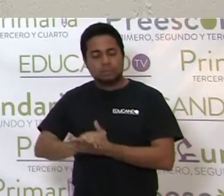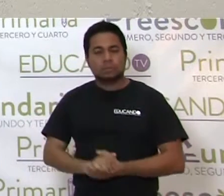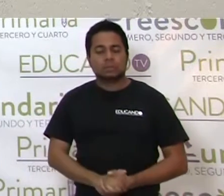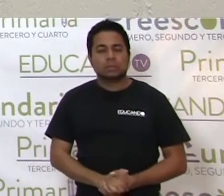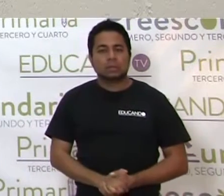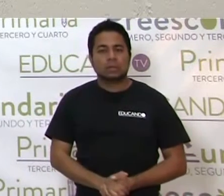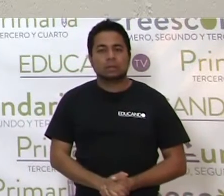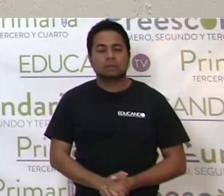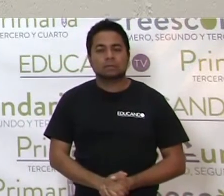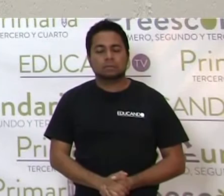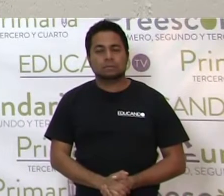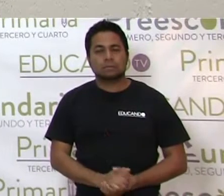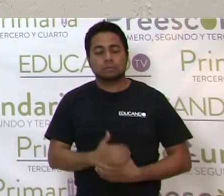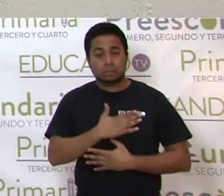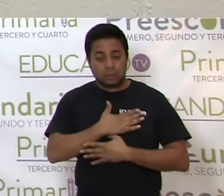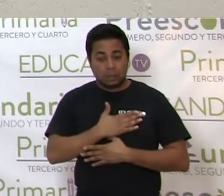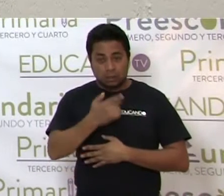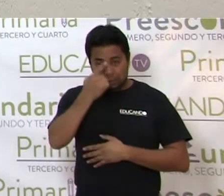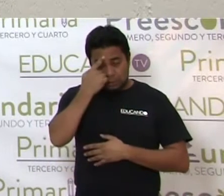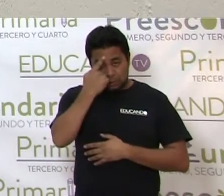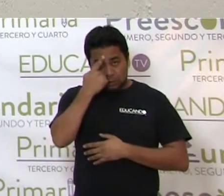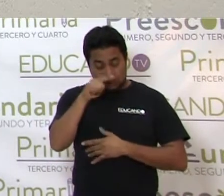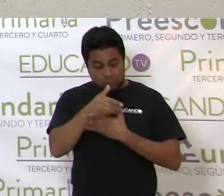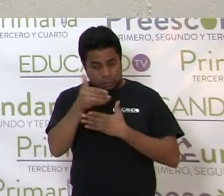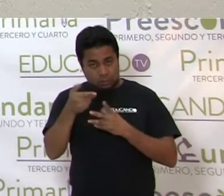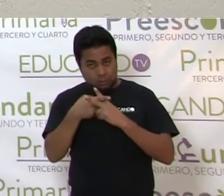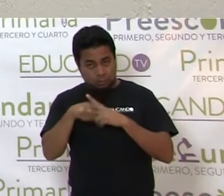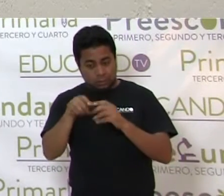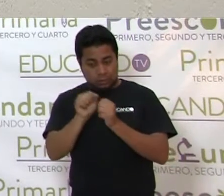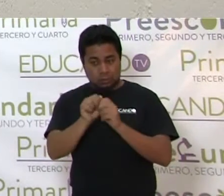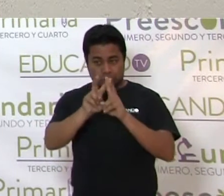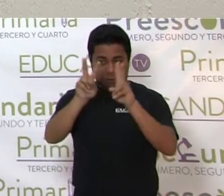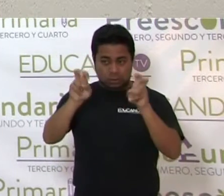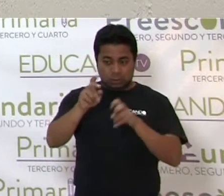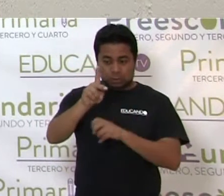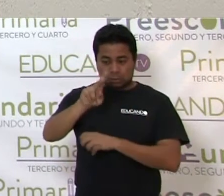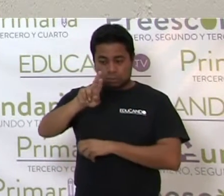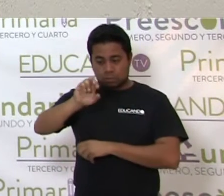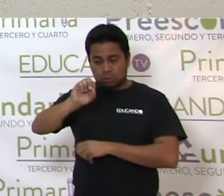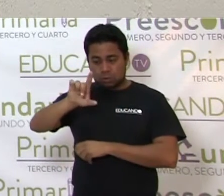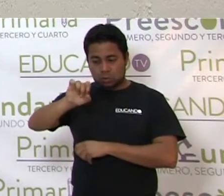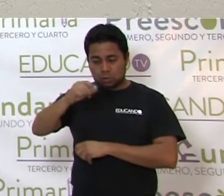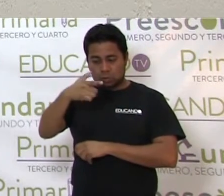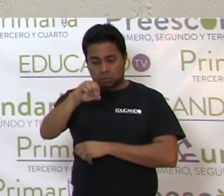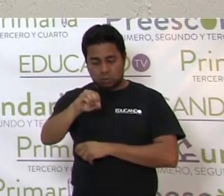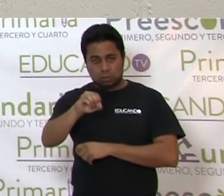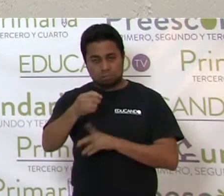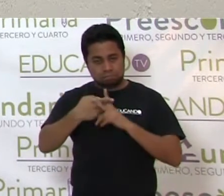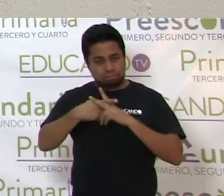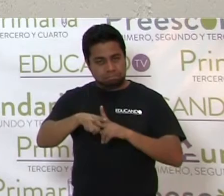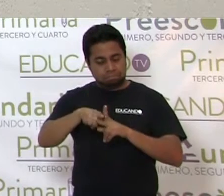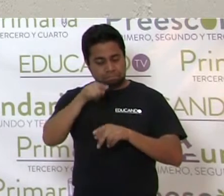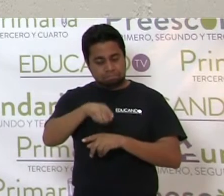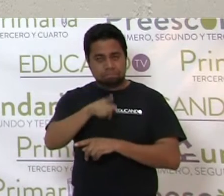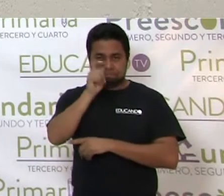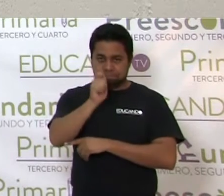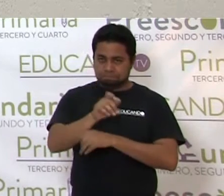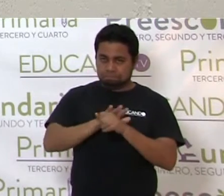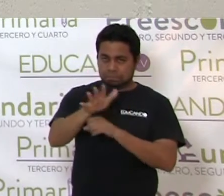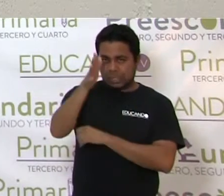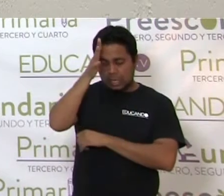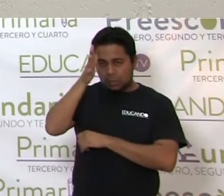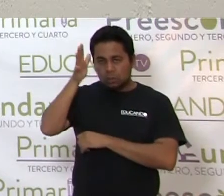que ahora sí nos metamos y ahondamos en el tema del prólogo, vamos a ver el concepto, un